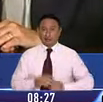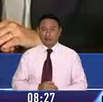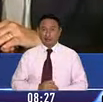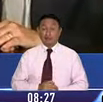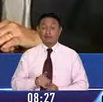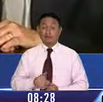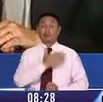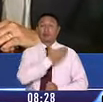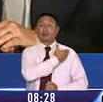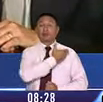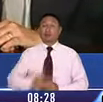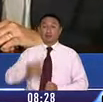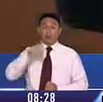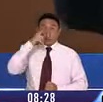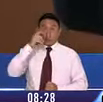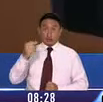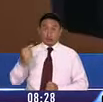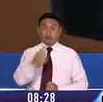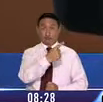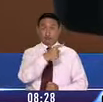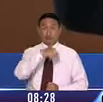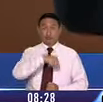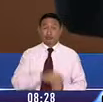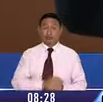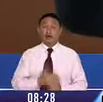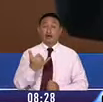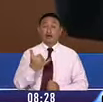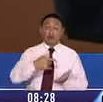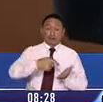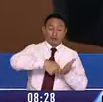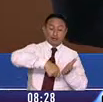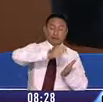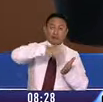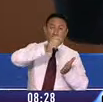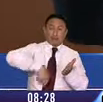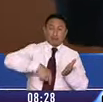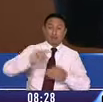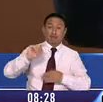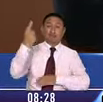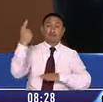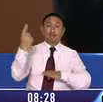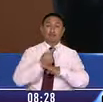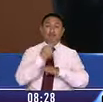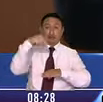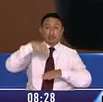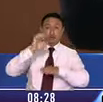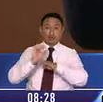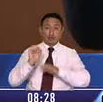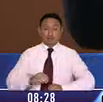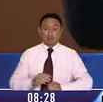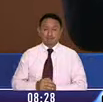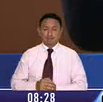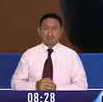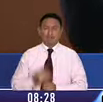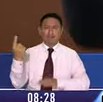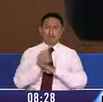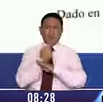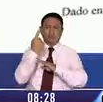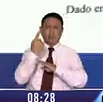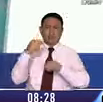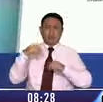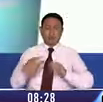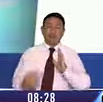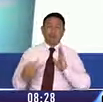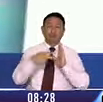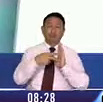Lasso Mendoza, estampó una firma histórica en la vida ecuatoriana, pues por primera vez activó el mecanismo